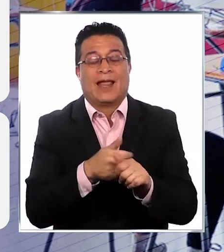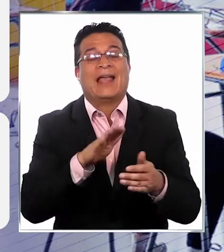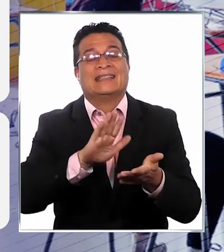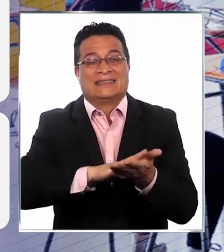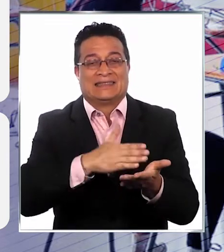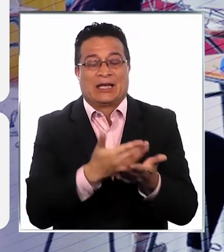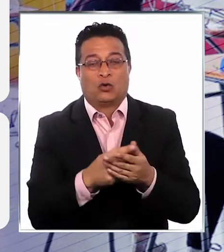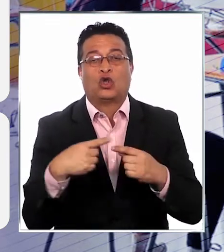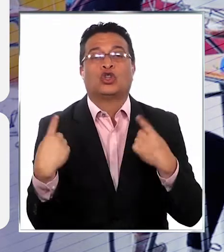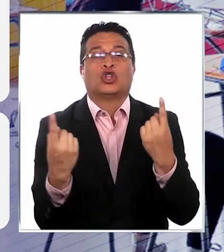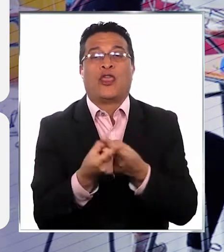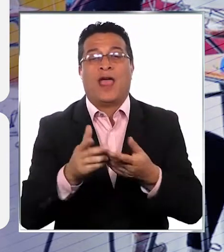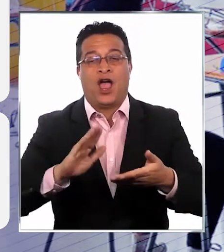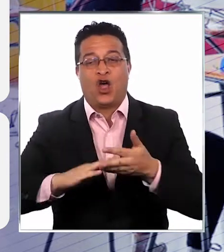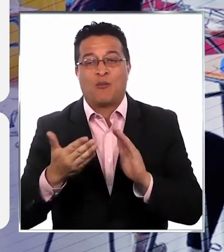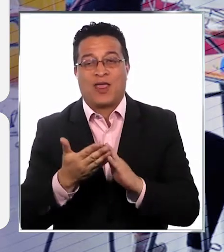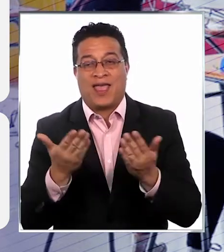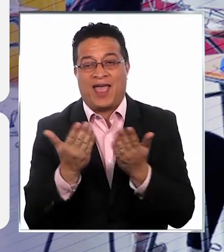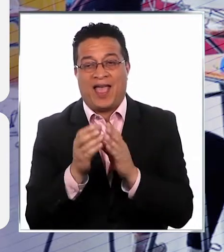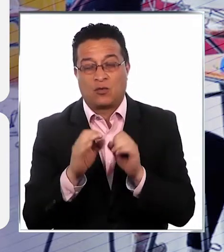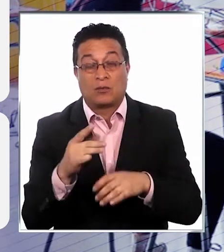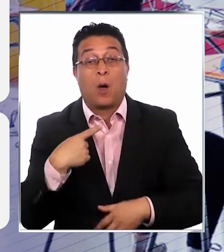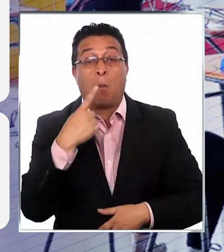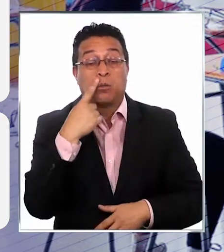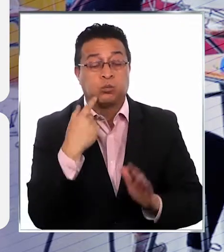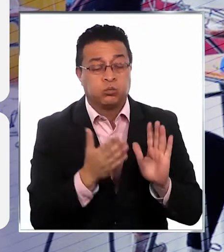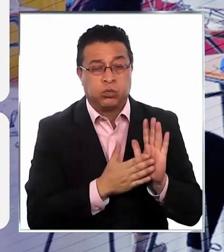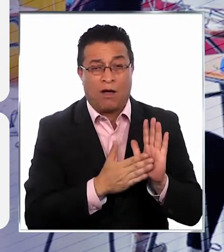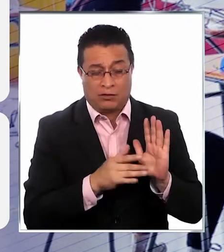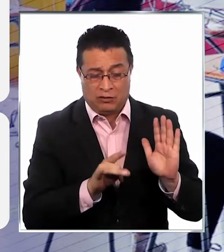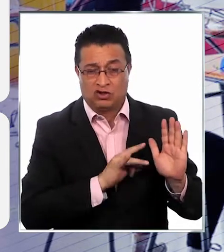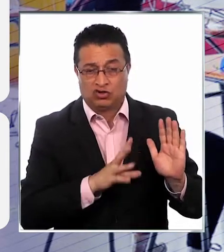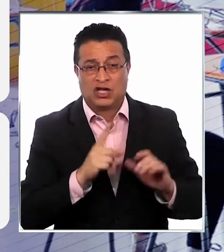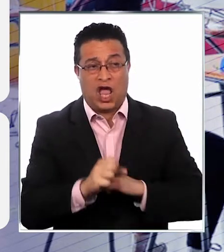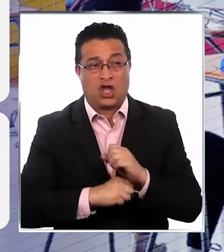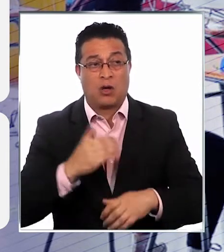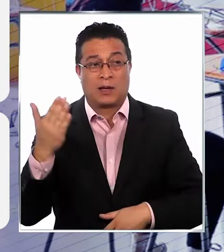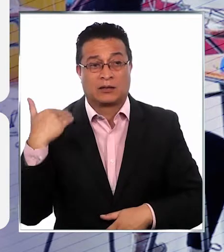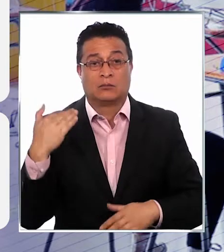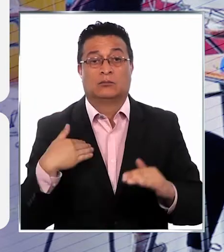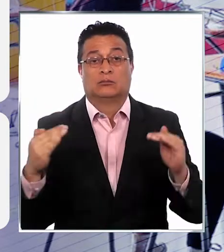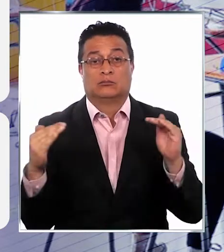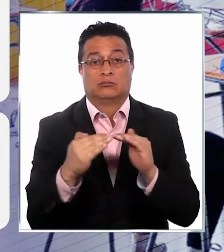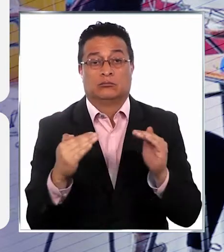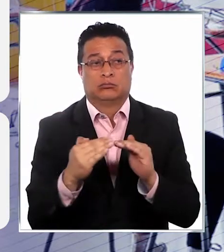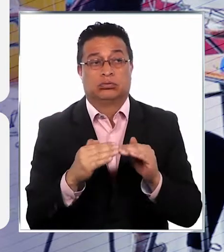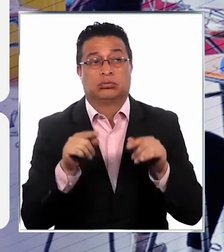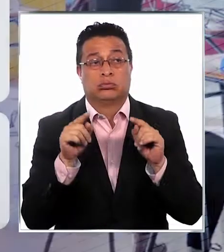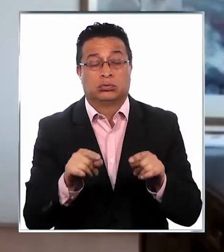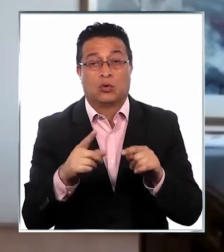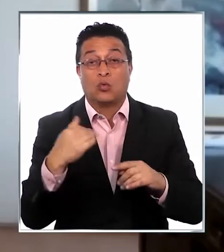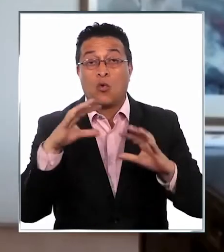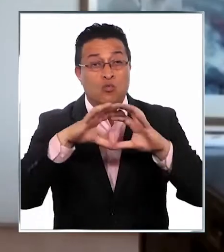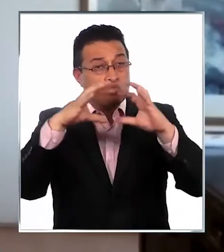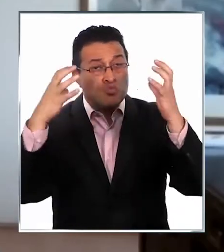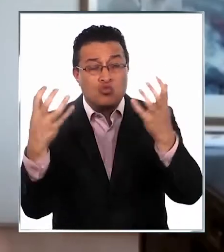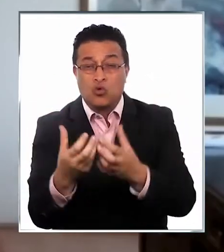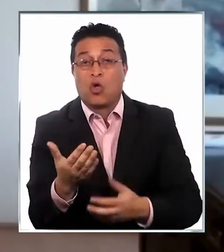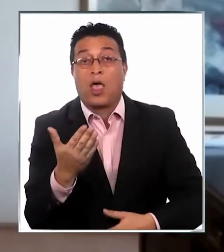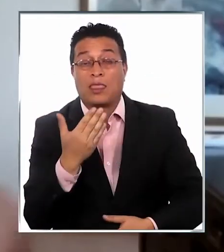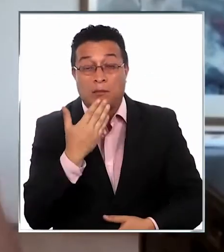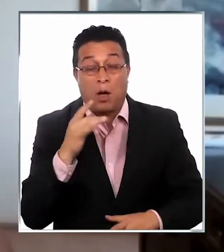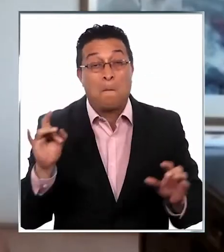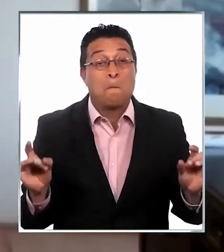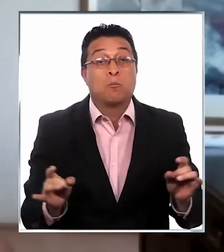toda la comunidad educativa. La evidencia recogida en Chile el año pasado, coincidente con lo que también se observa en el resto del mundo, es que